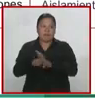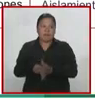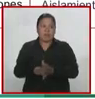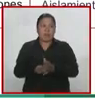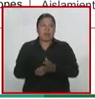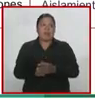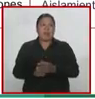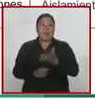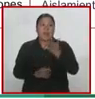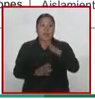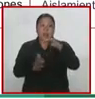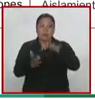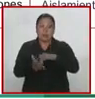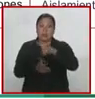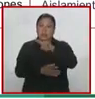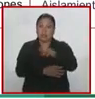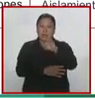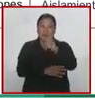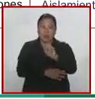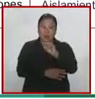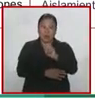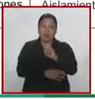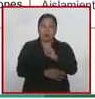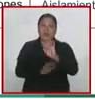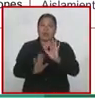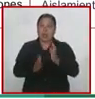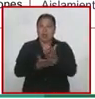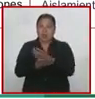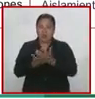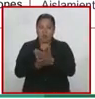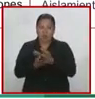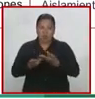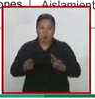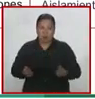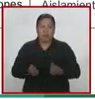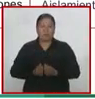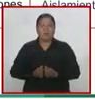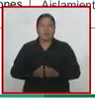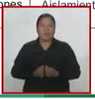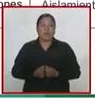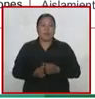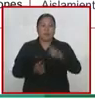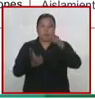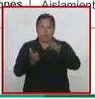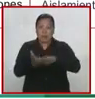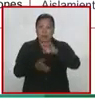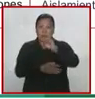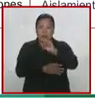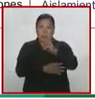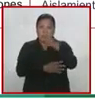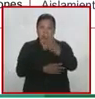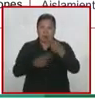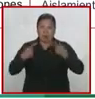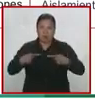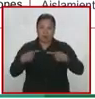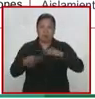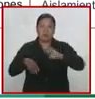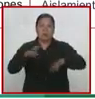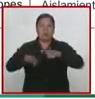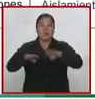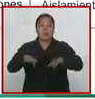tenemos 10 mil 109 casos recuperados mil 68 defunciones